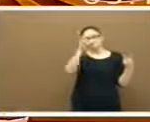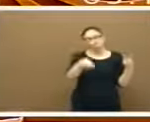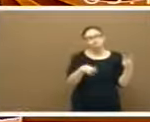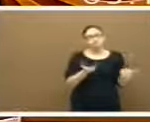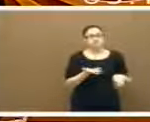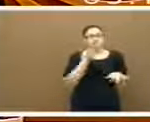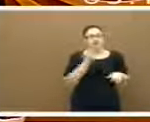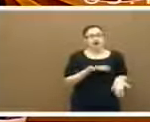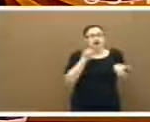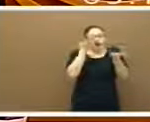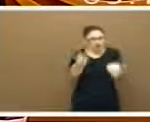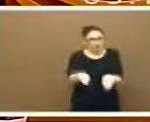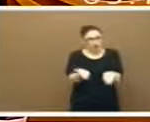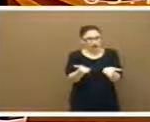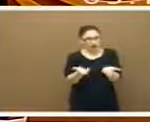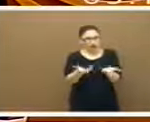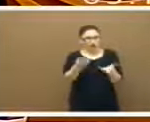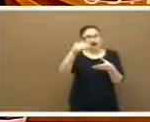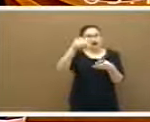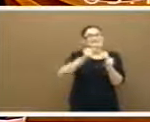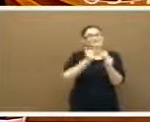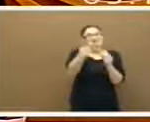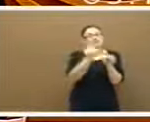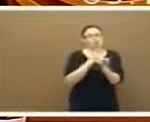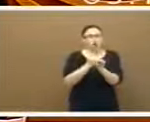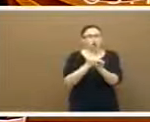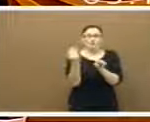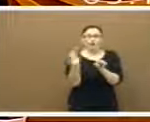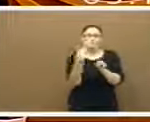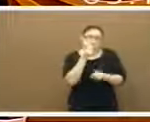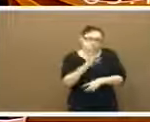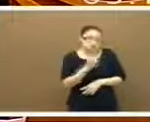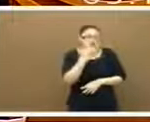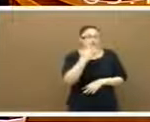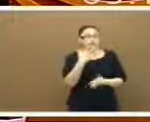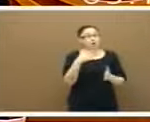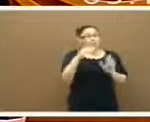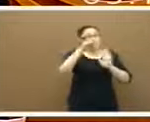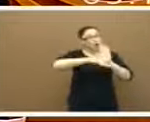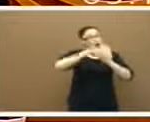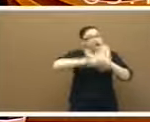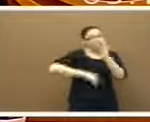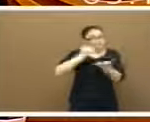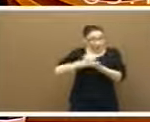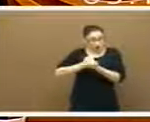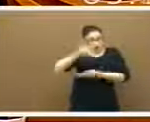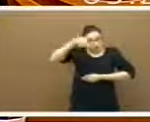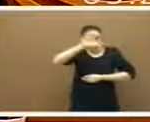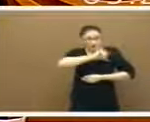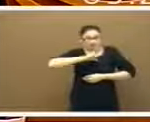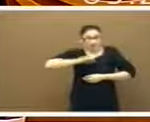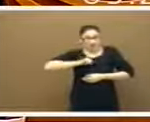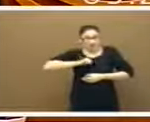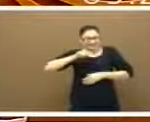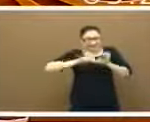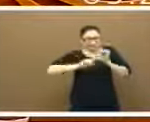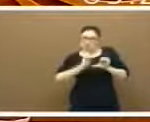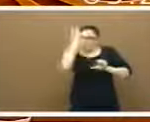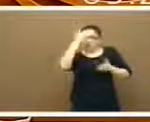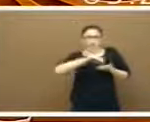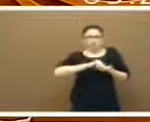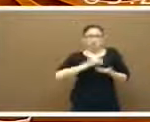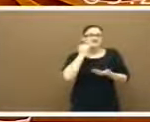y mejorar el funcionamiento del teletrabajo. Prueba de ello es que el programa piloto se pone en marcha en esta comunidad autónoma en 2013 y se pretende